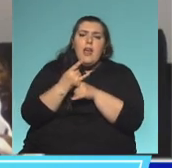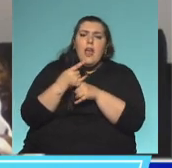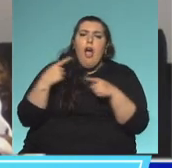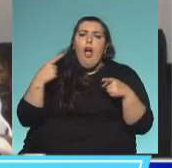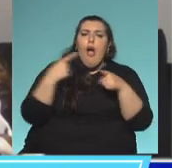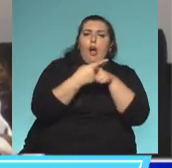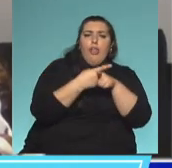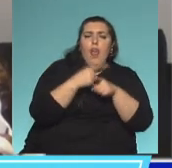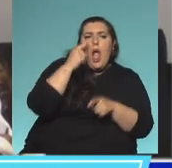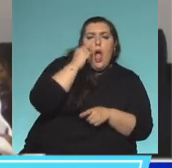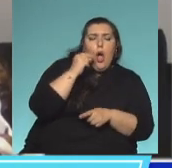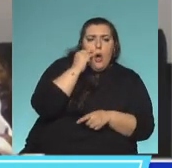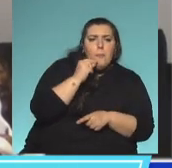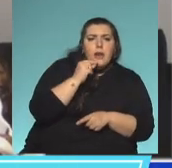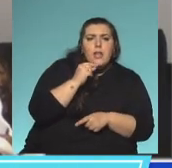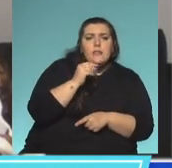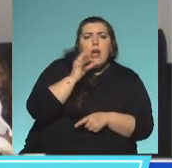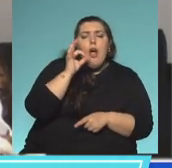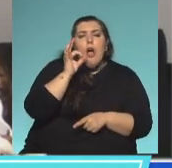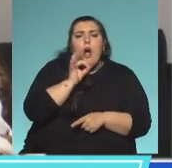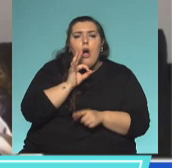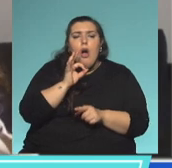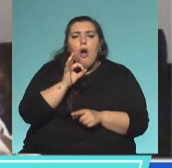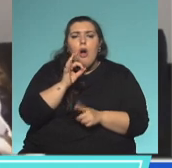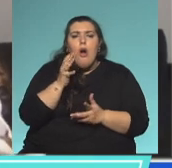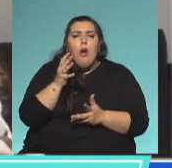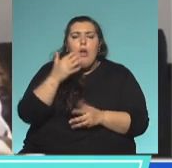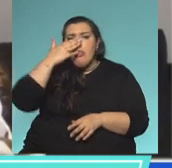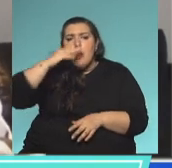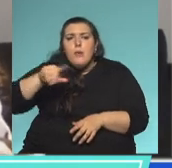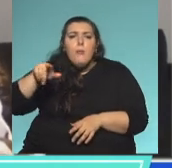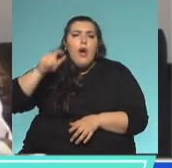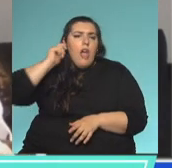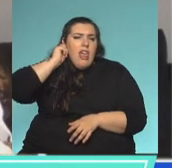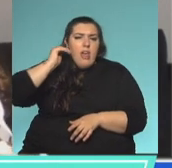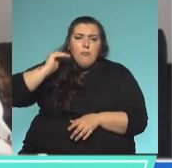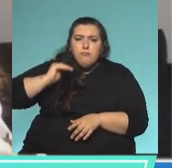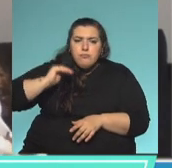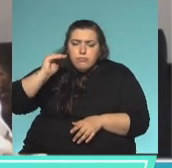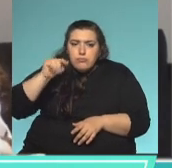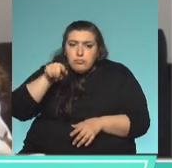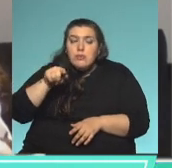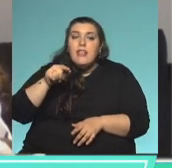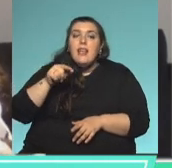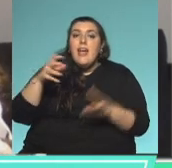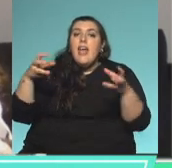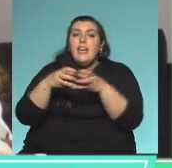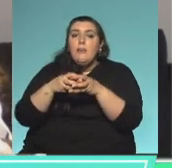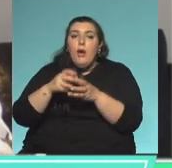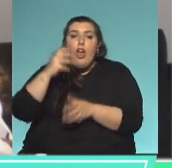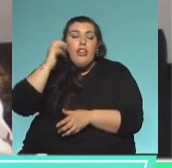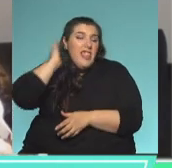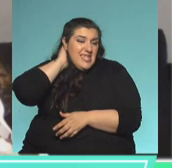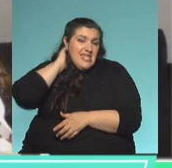chica. Después, cuando llegaste ya a categorías un poco más altas en edad, digo, con 10 años, jugabas en sub-16. ¿Cómo te fue